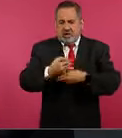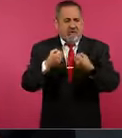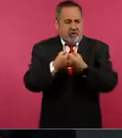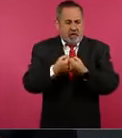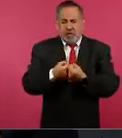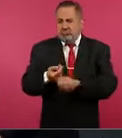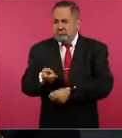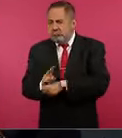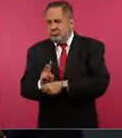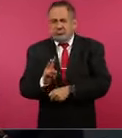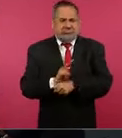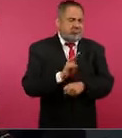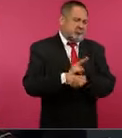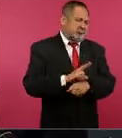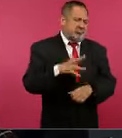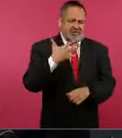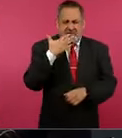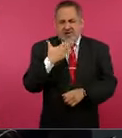fronterizas,